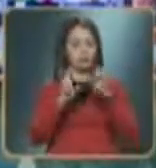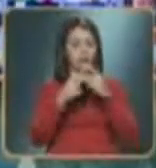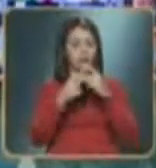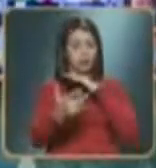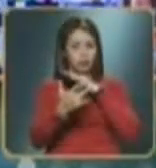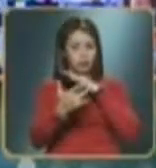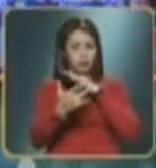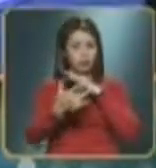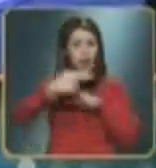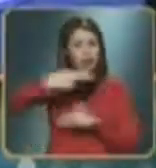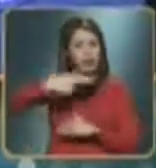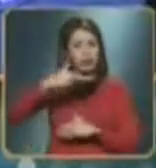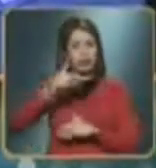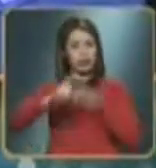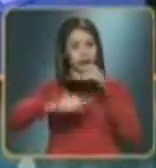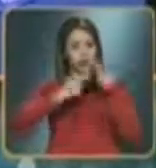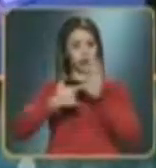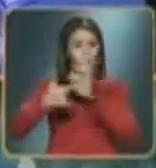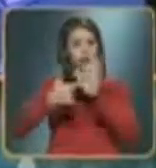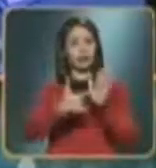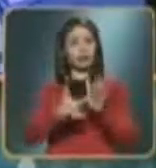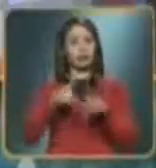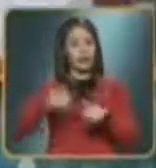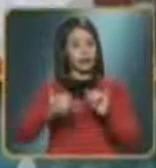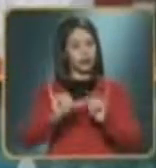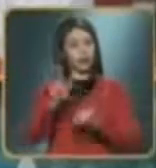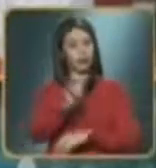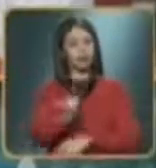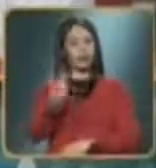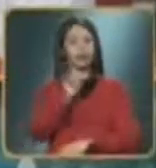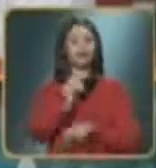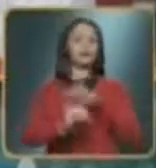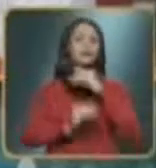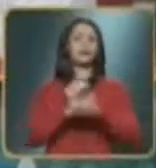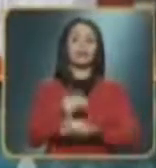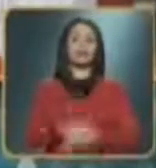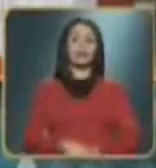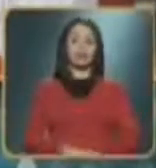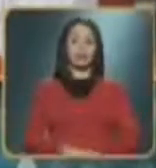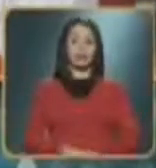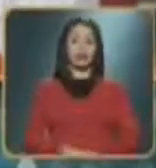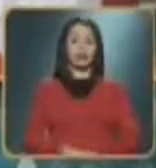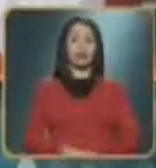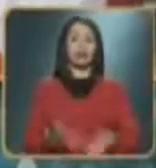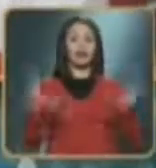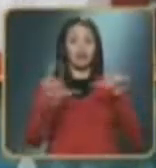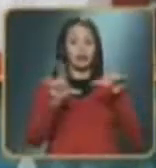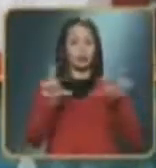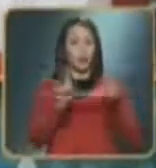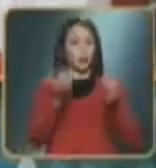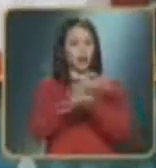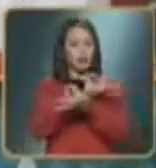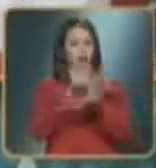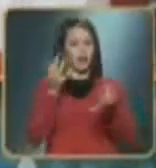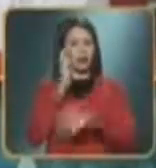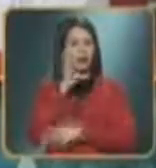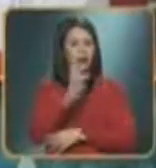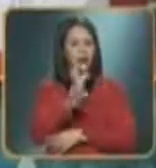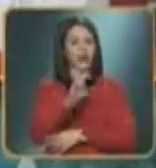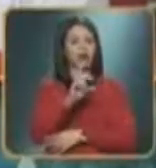señal en alta definición que Próximamente será transmitida desde el canal hemos estado emigrando a lo que se llama la televisión de alta definición